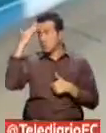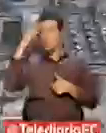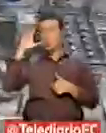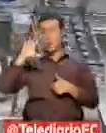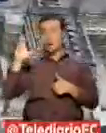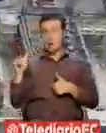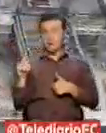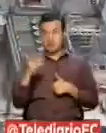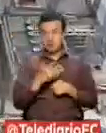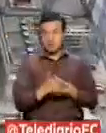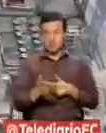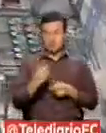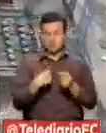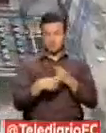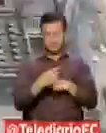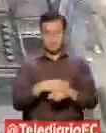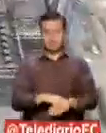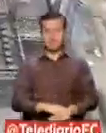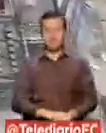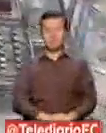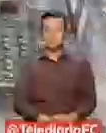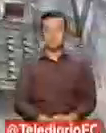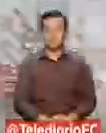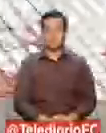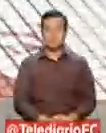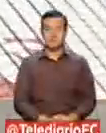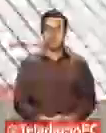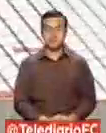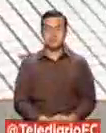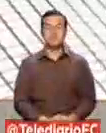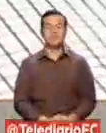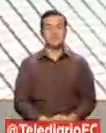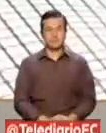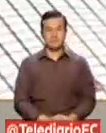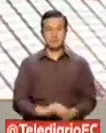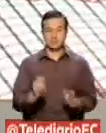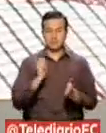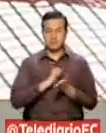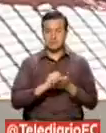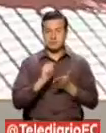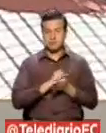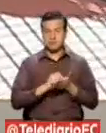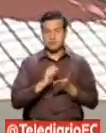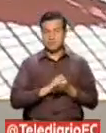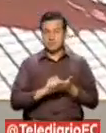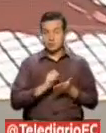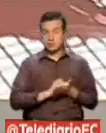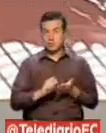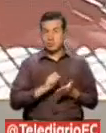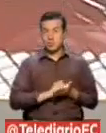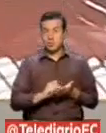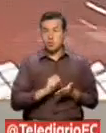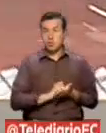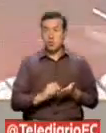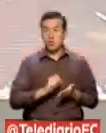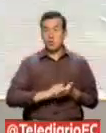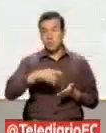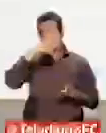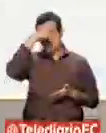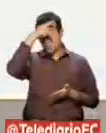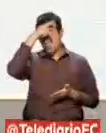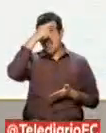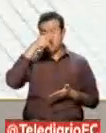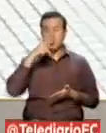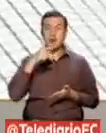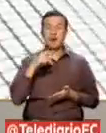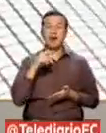África. Mariuxi Buenaño, Telediario. Y el escritor peruano y Nobel de Literatura Mario Vargas Llosa aseguró que el Ecuador